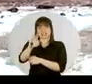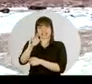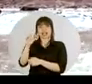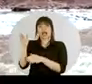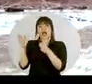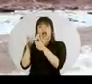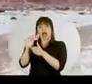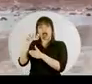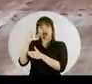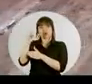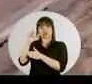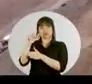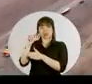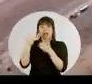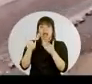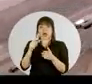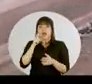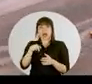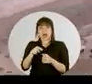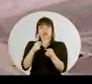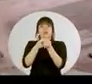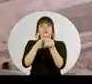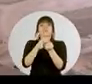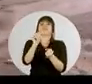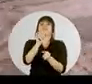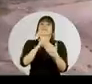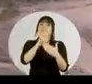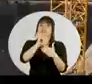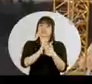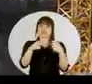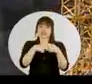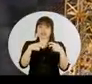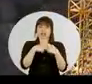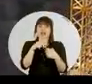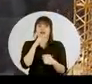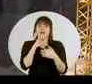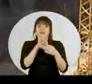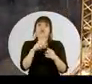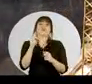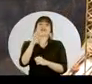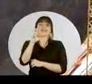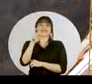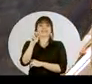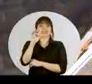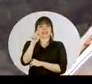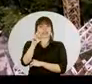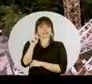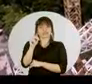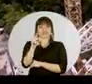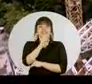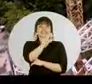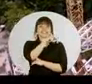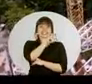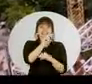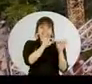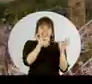y Langostura. Ahora estas aguas prestarán su energía al proyecto hidroeléctrico Reventazón, ubicado a 8